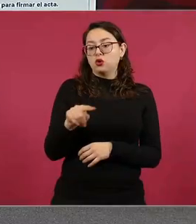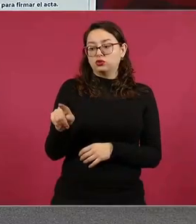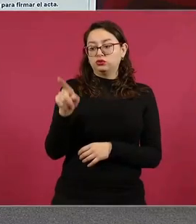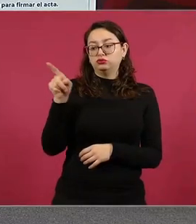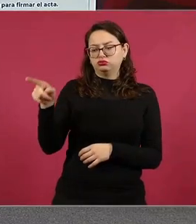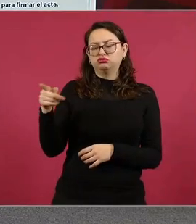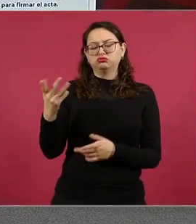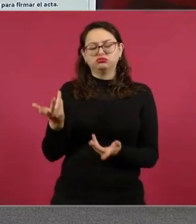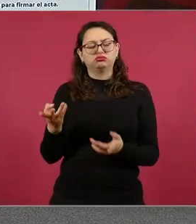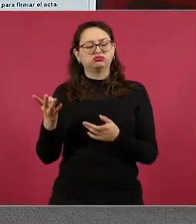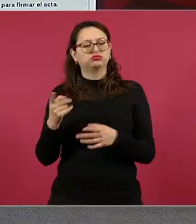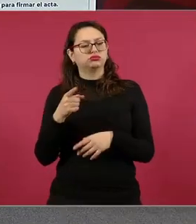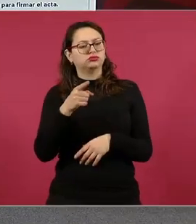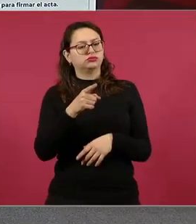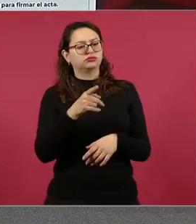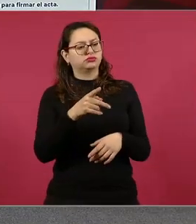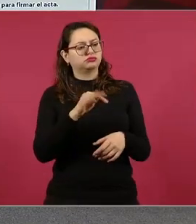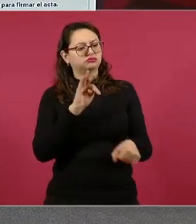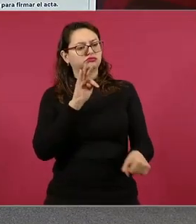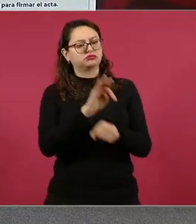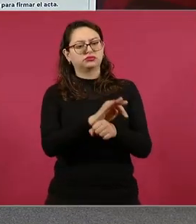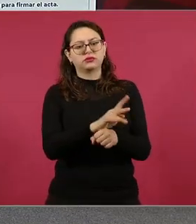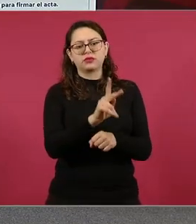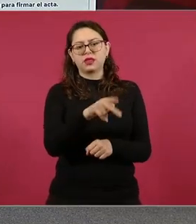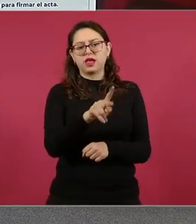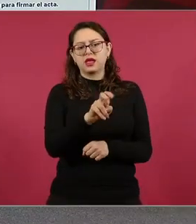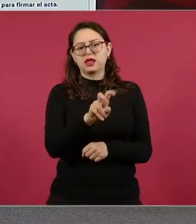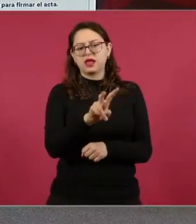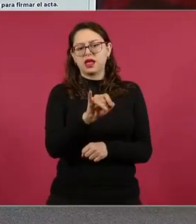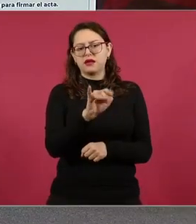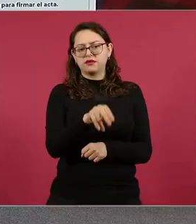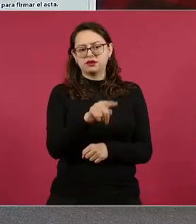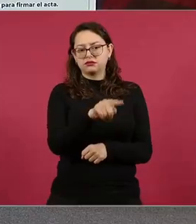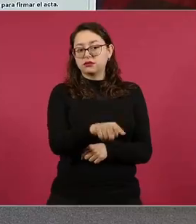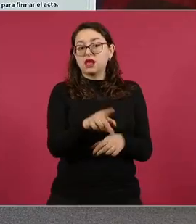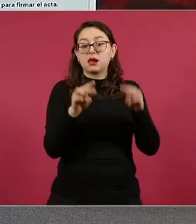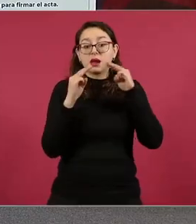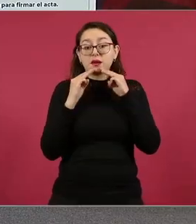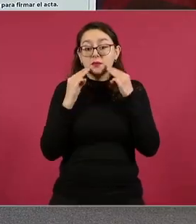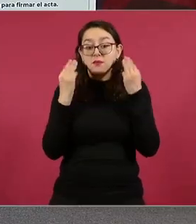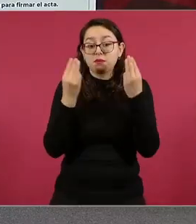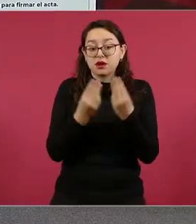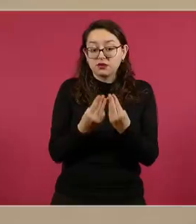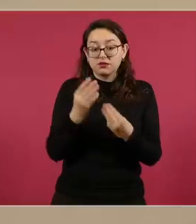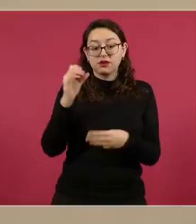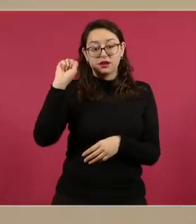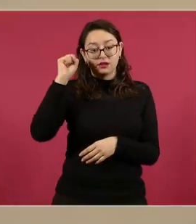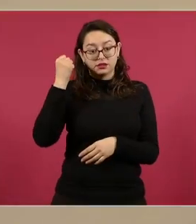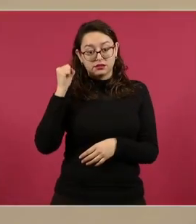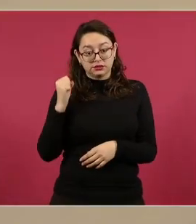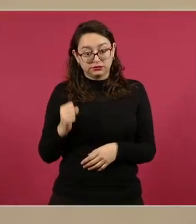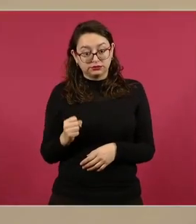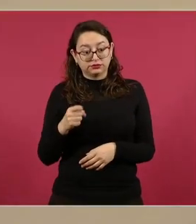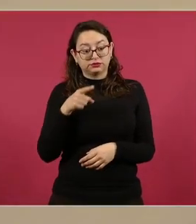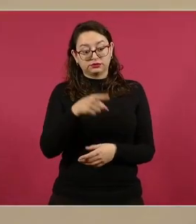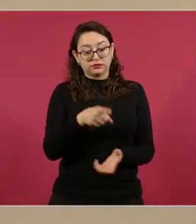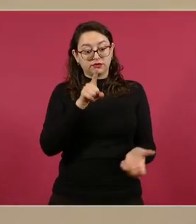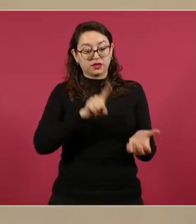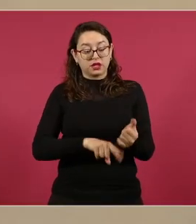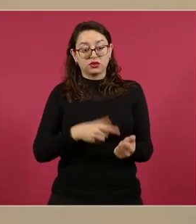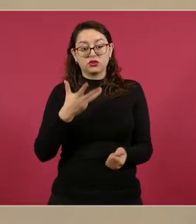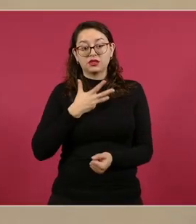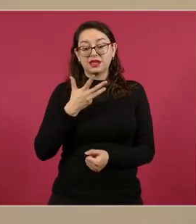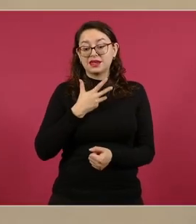su decisión a Kevin Daniel N., presunto integrante del cártel de Sinaloa y detenido con más de 6,000 pastillas